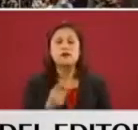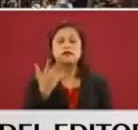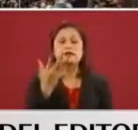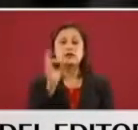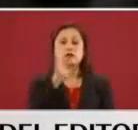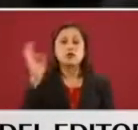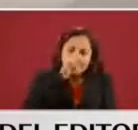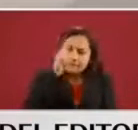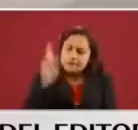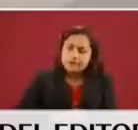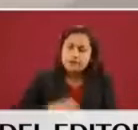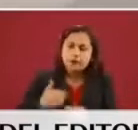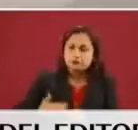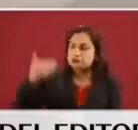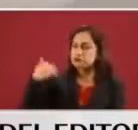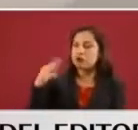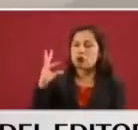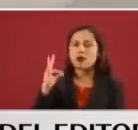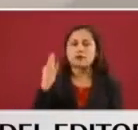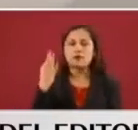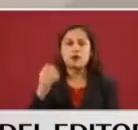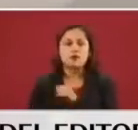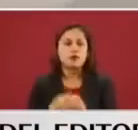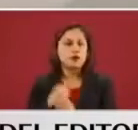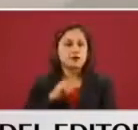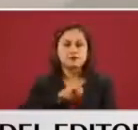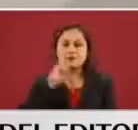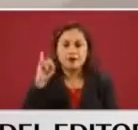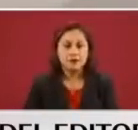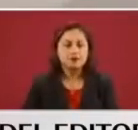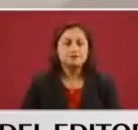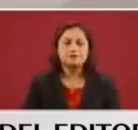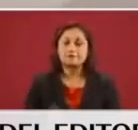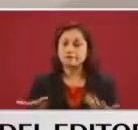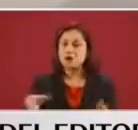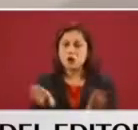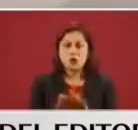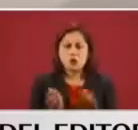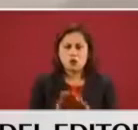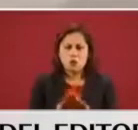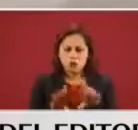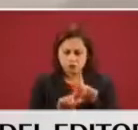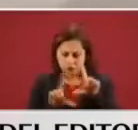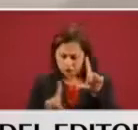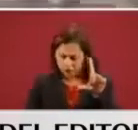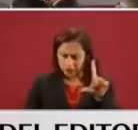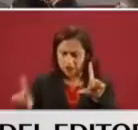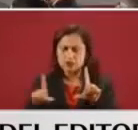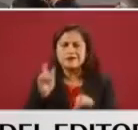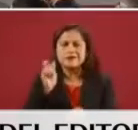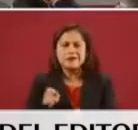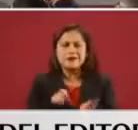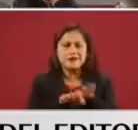norte. Esto significa que a nivel nacional el salario mínimo pasará de